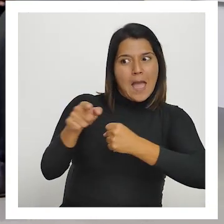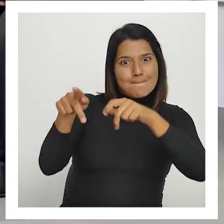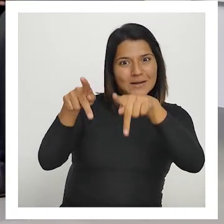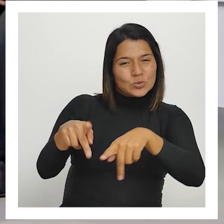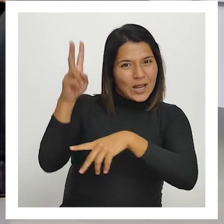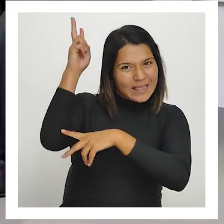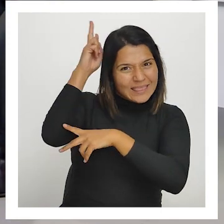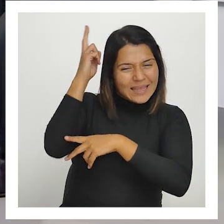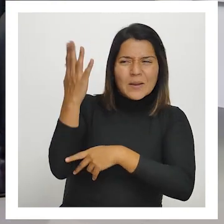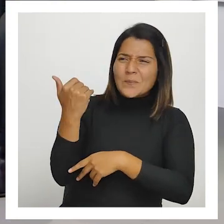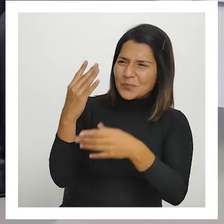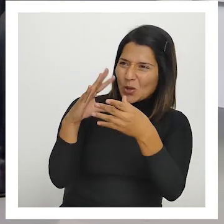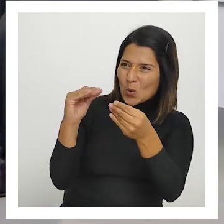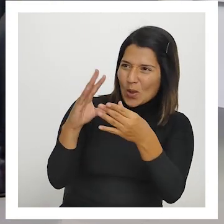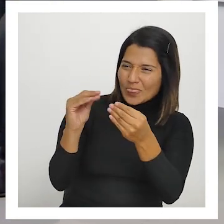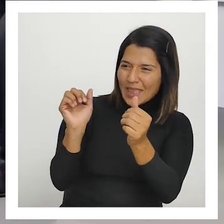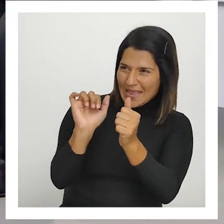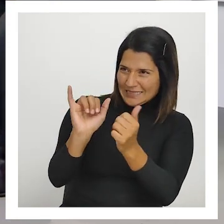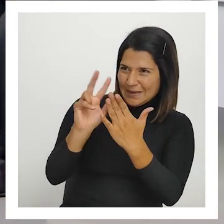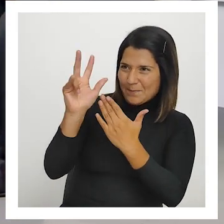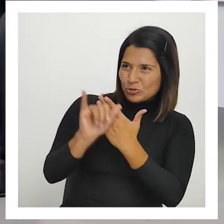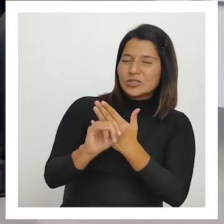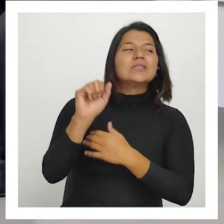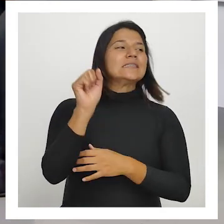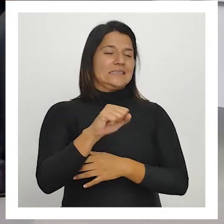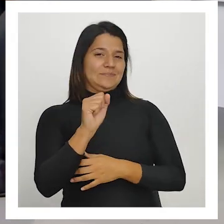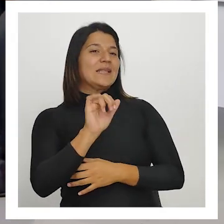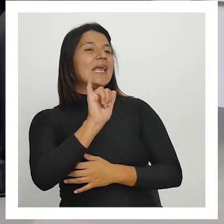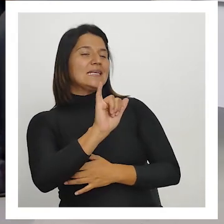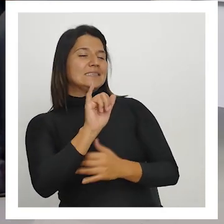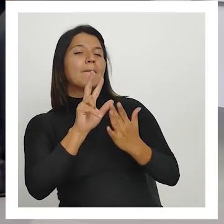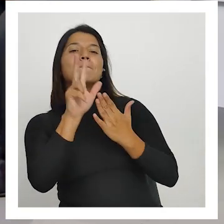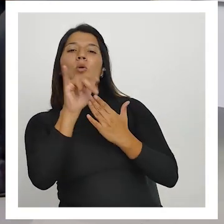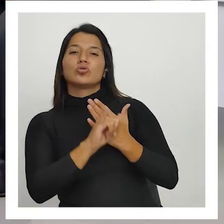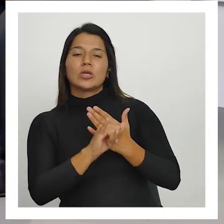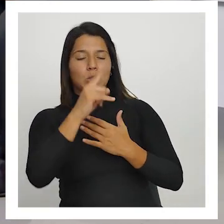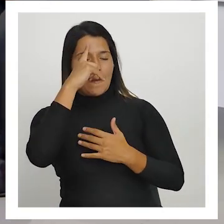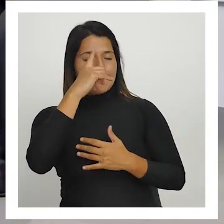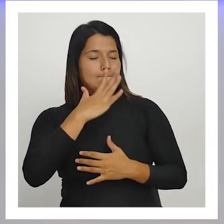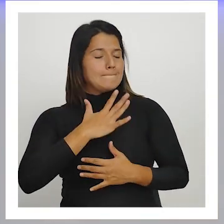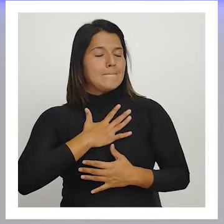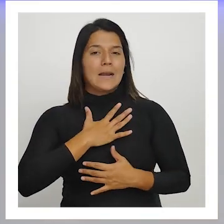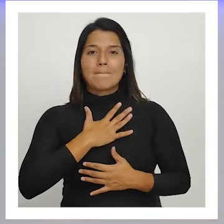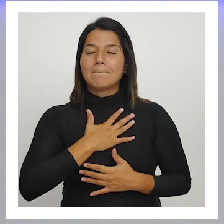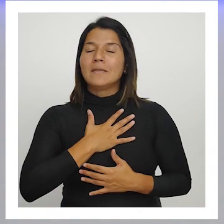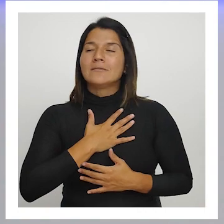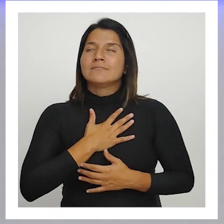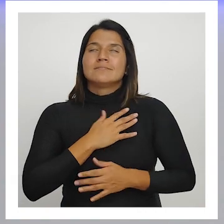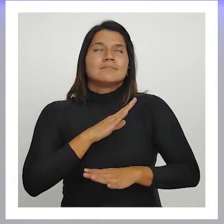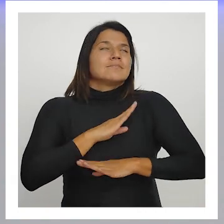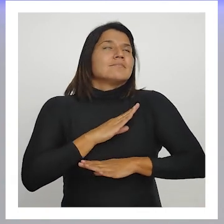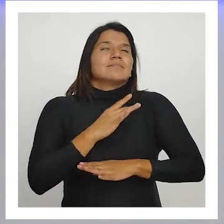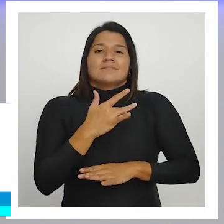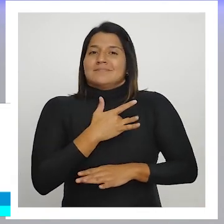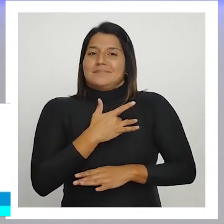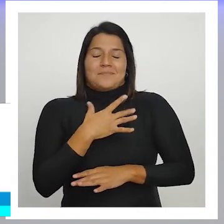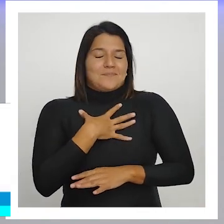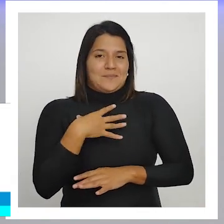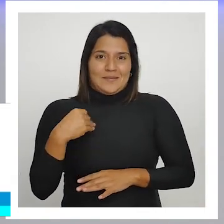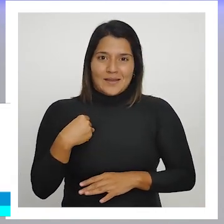indígenas. Bueno, sí, ese es un proyecto que a mí realmente me tiene fascinada, me tiene